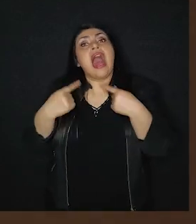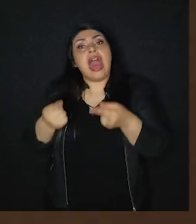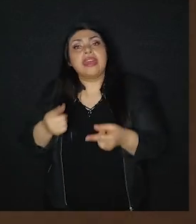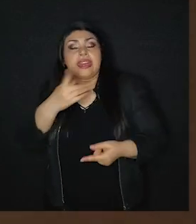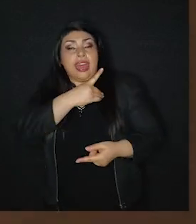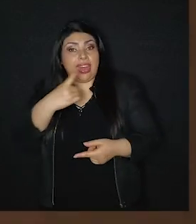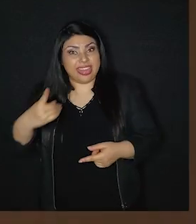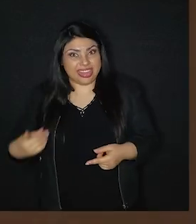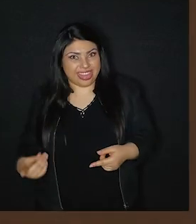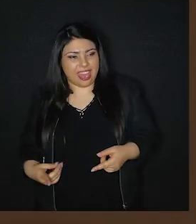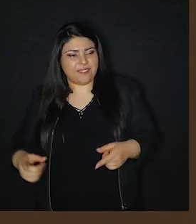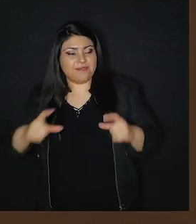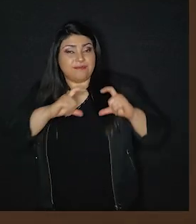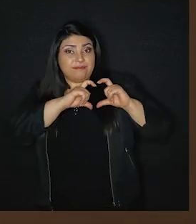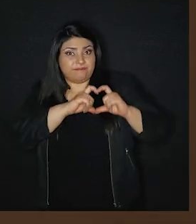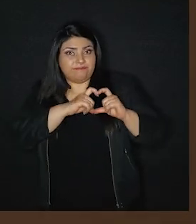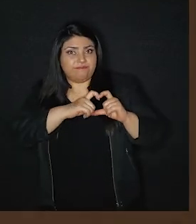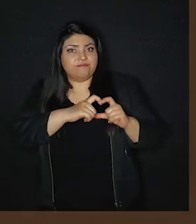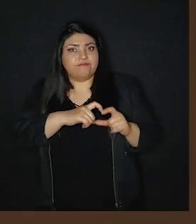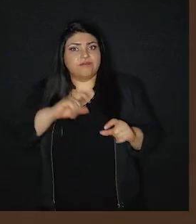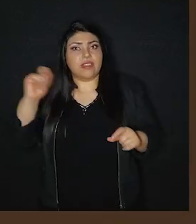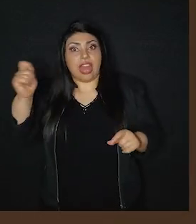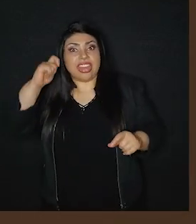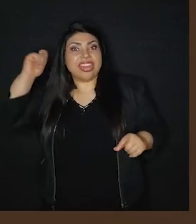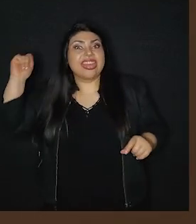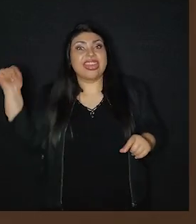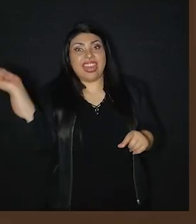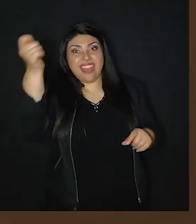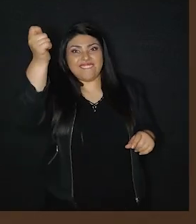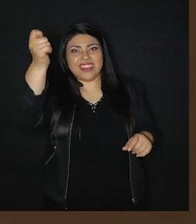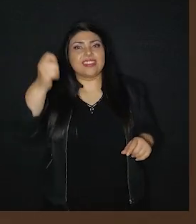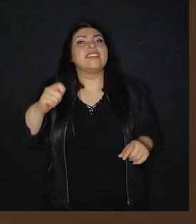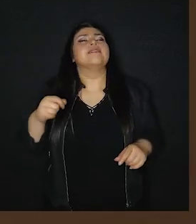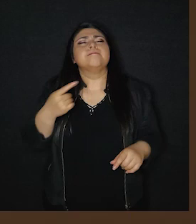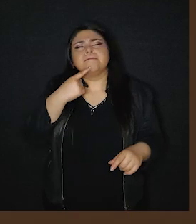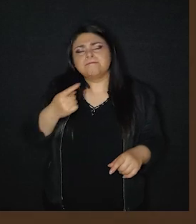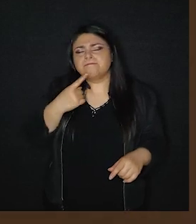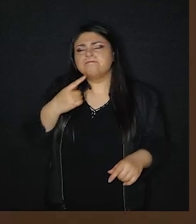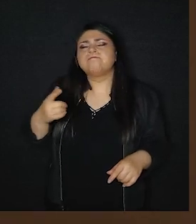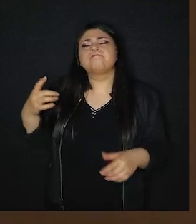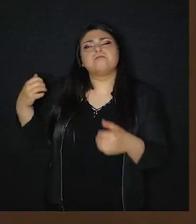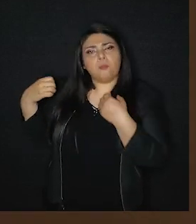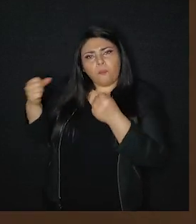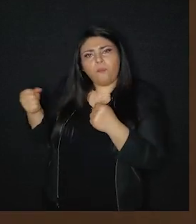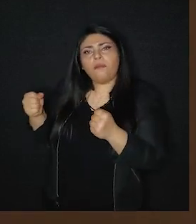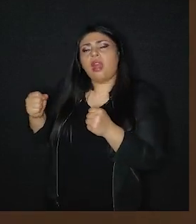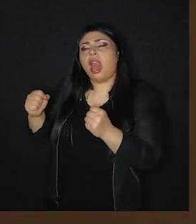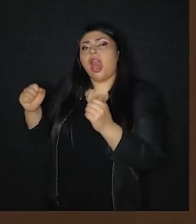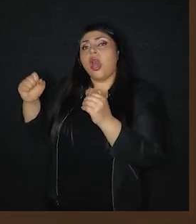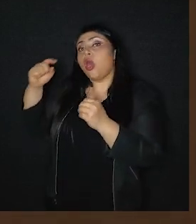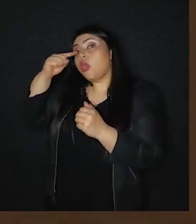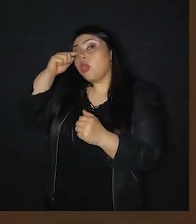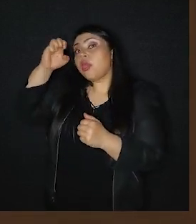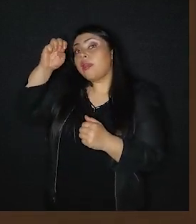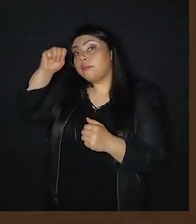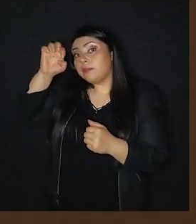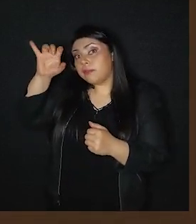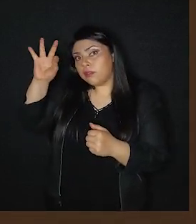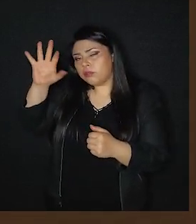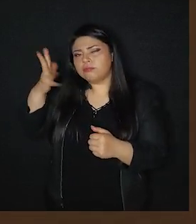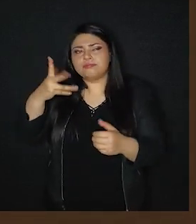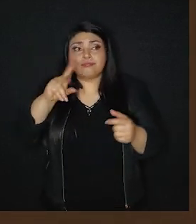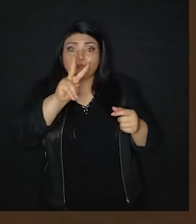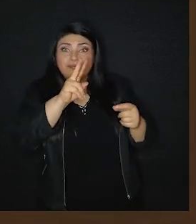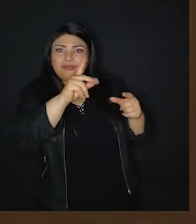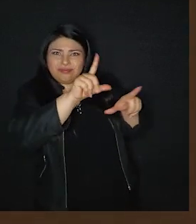su corazón nació construir un templo y quién lo cumplió fue Salomón el templo pero tanto en el tabernáculo como en el